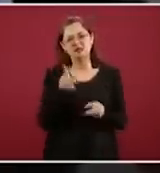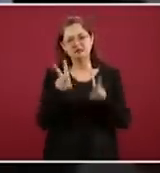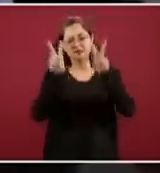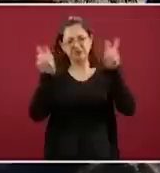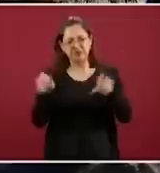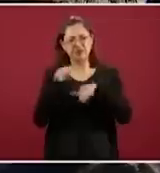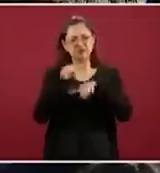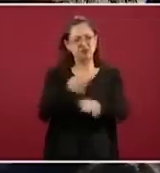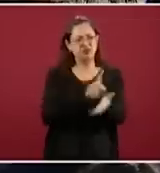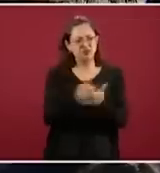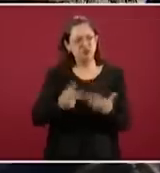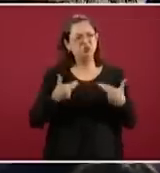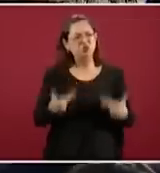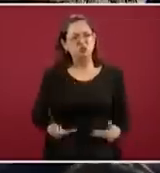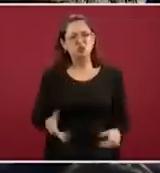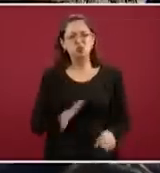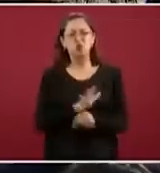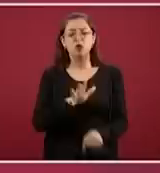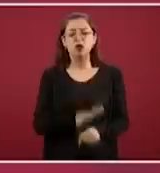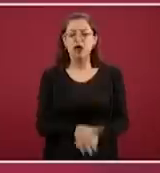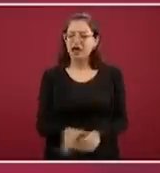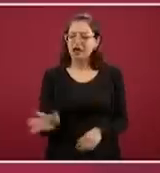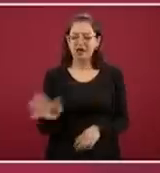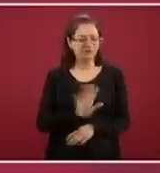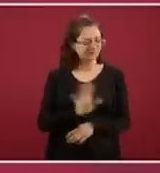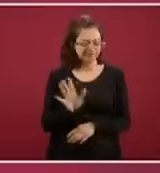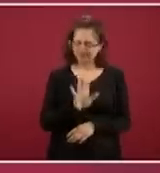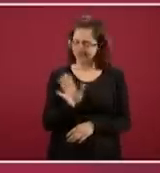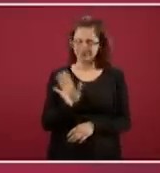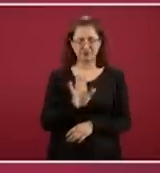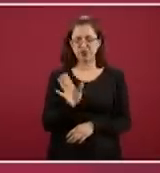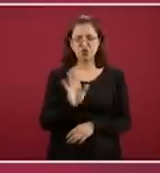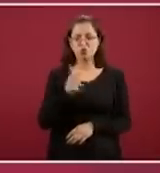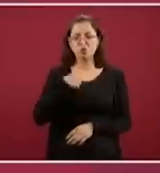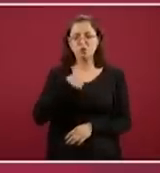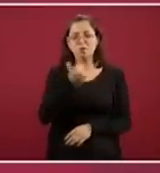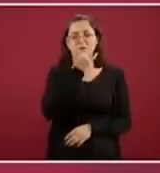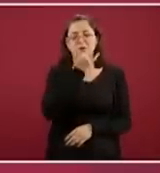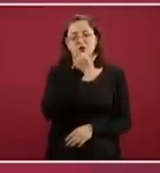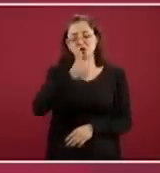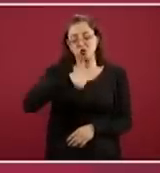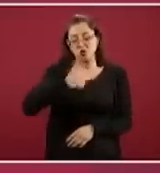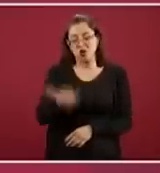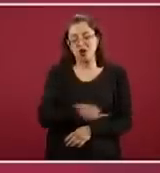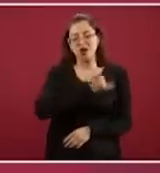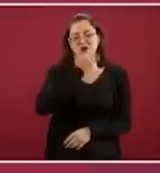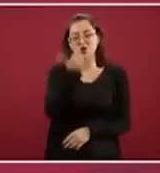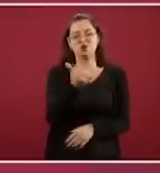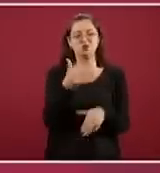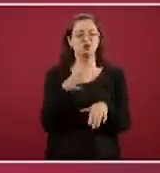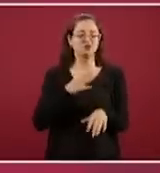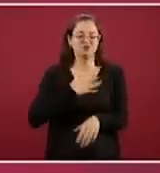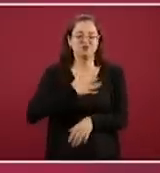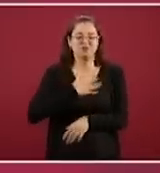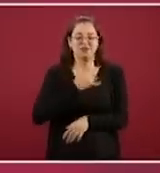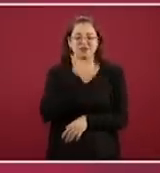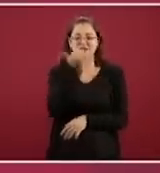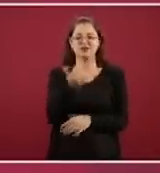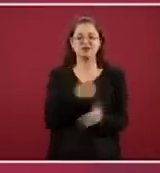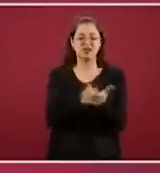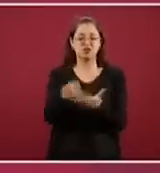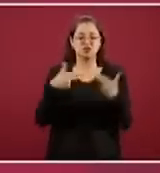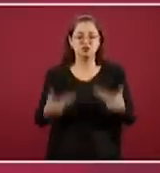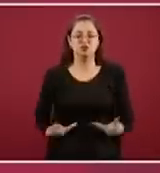No, cometí yo el error de decir derechos humanos. No, medio ambiente.